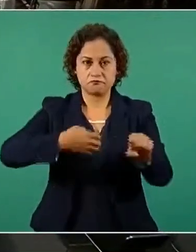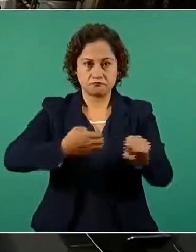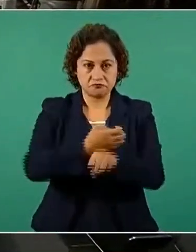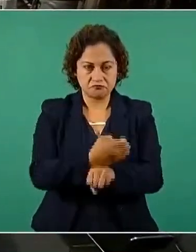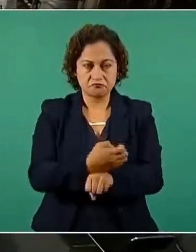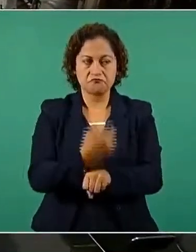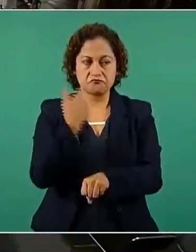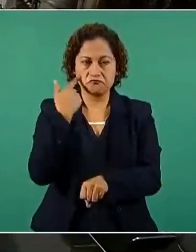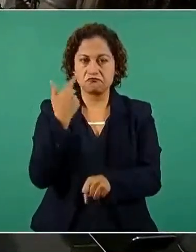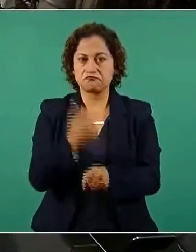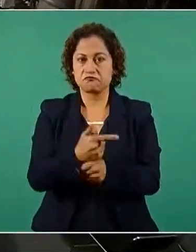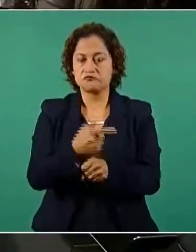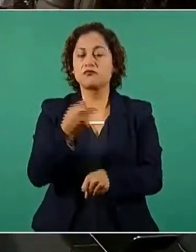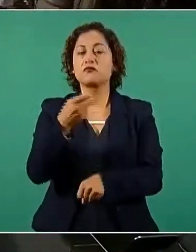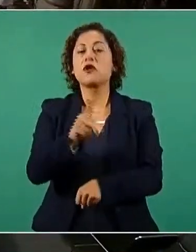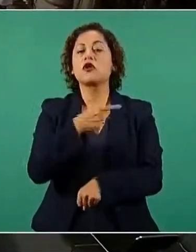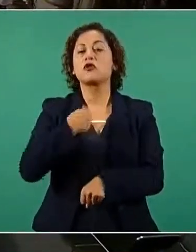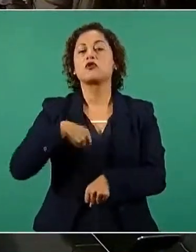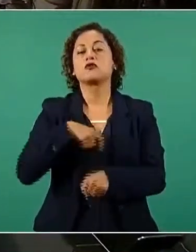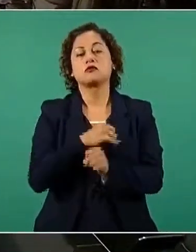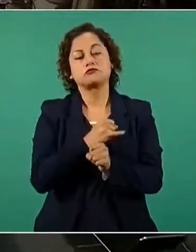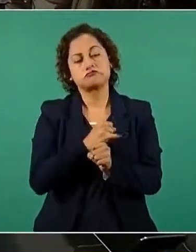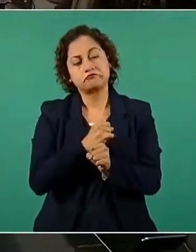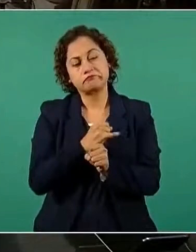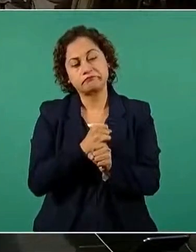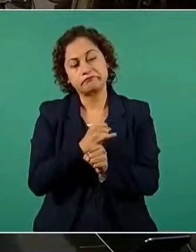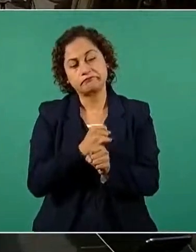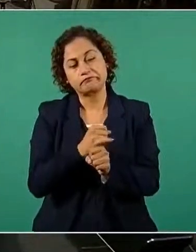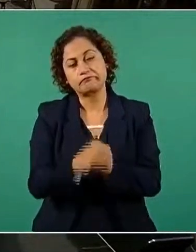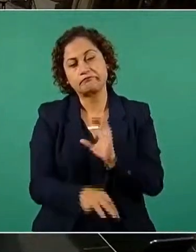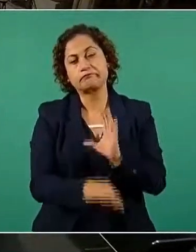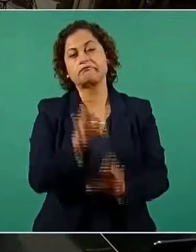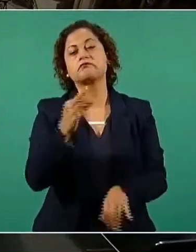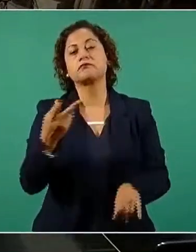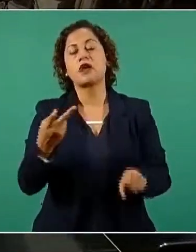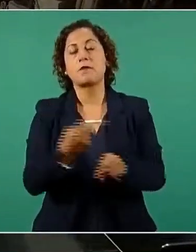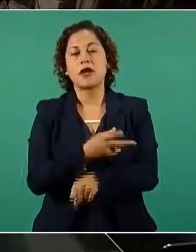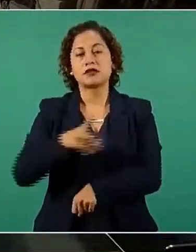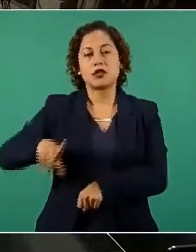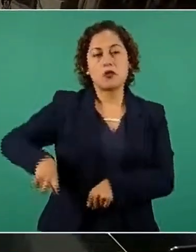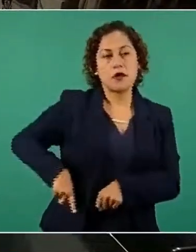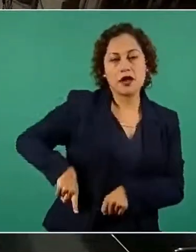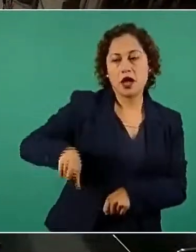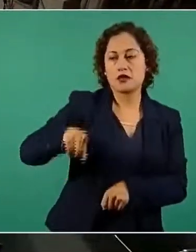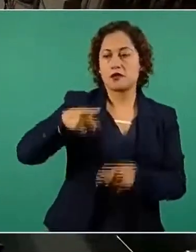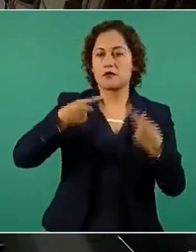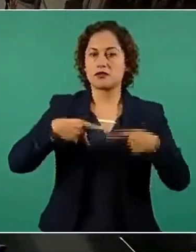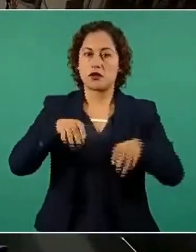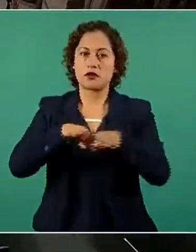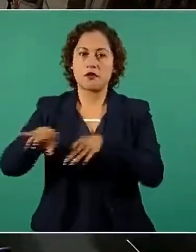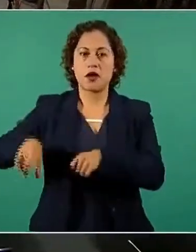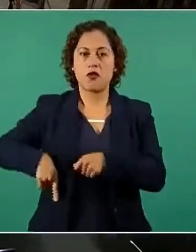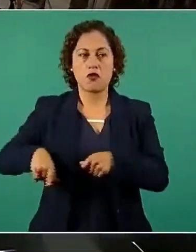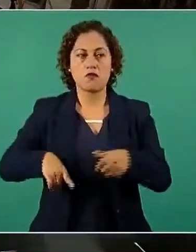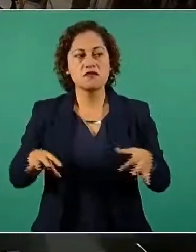seguir investigando a ver la relación que hay con los gobernantes y los funcionarios que llevaremos a